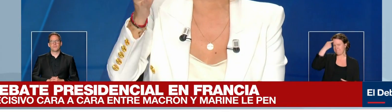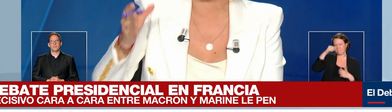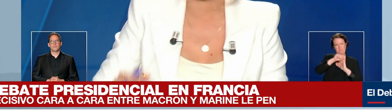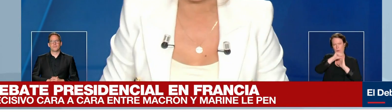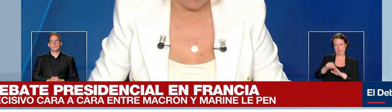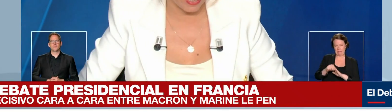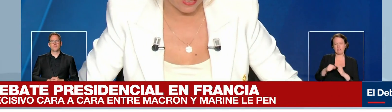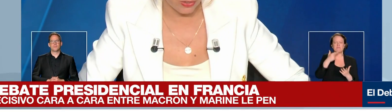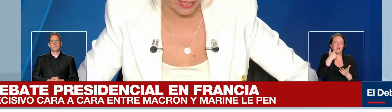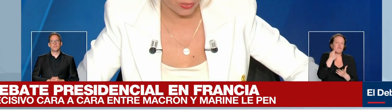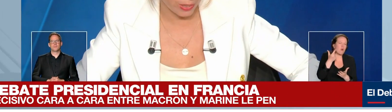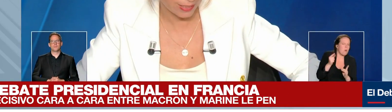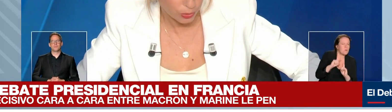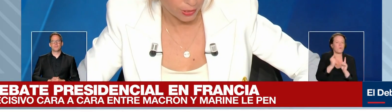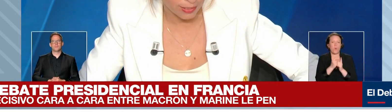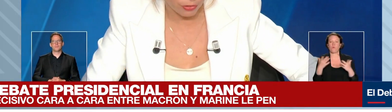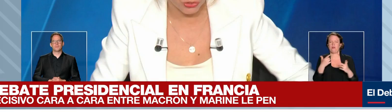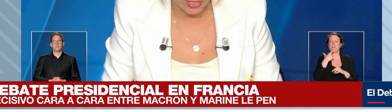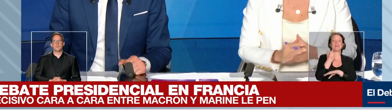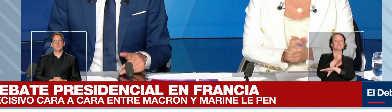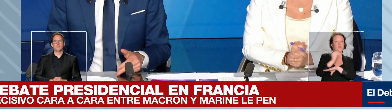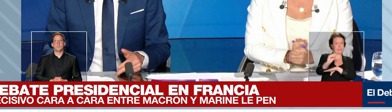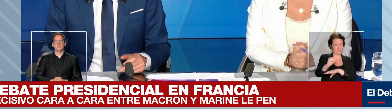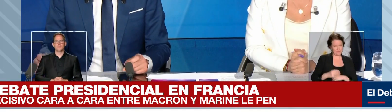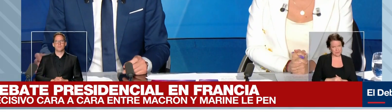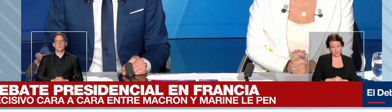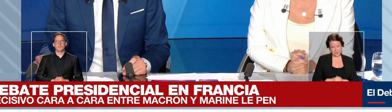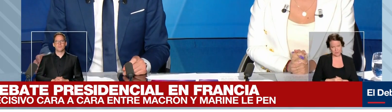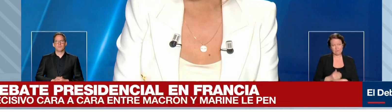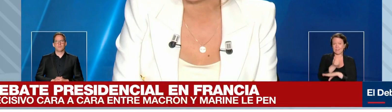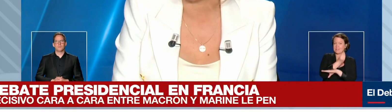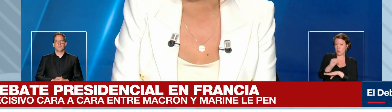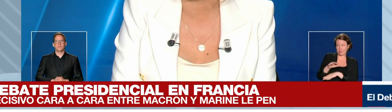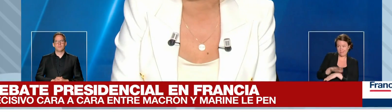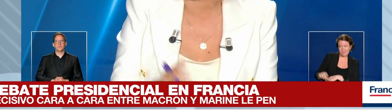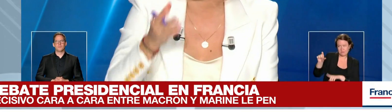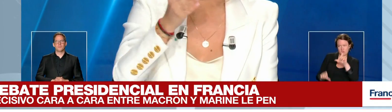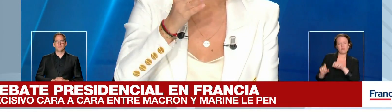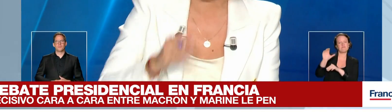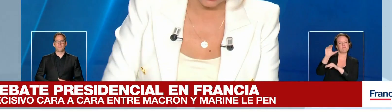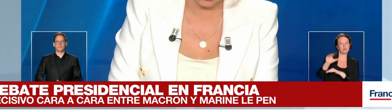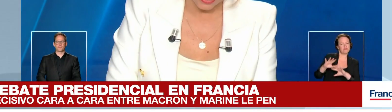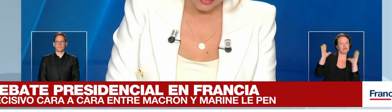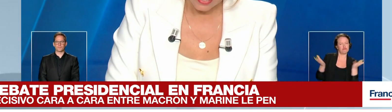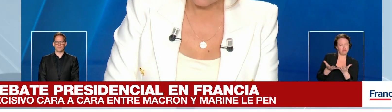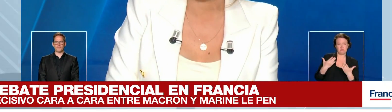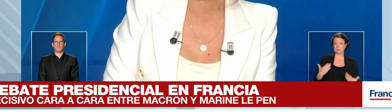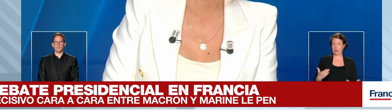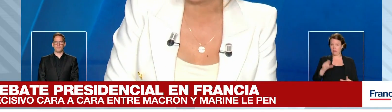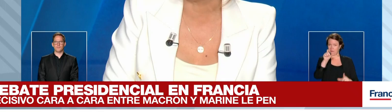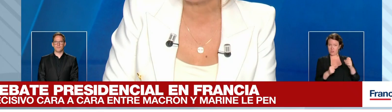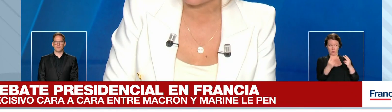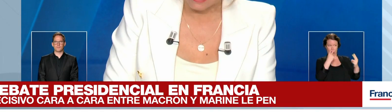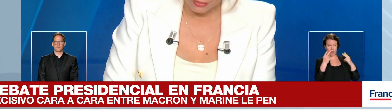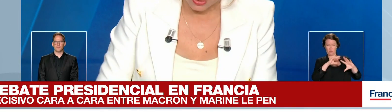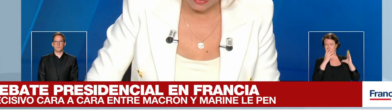franceses. Usted ya lo esbozó un poco hace un momento. Es el tema de la seguridad de los franceses. ¿Garantiza usted esta noche ante los millones de franceses